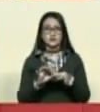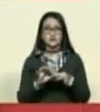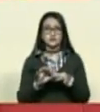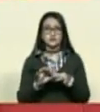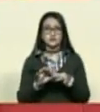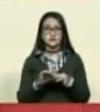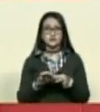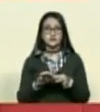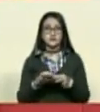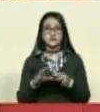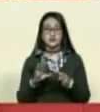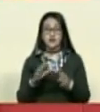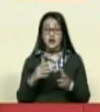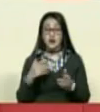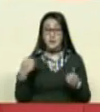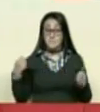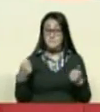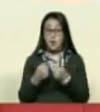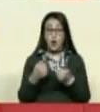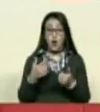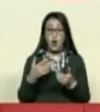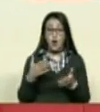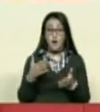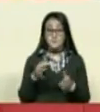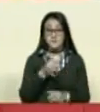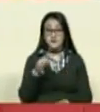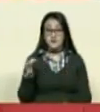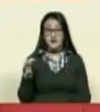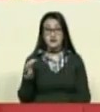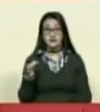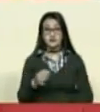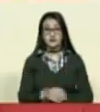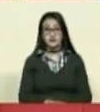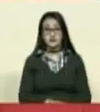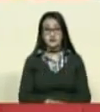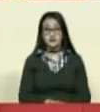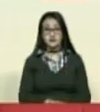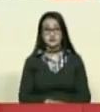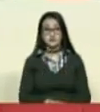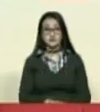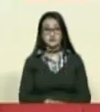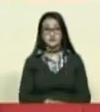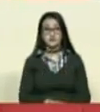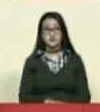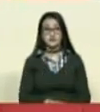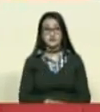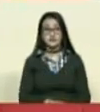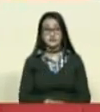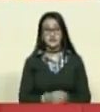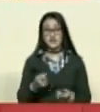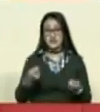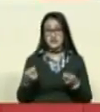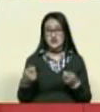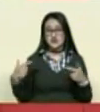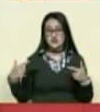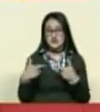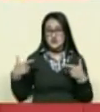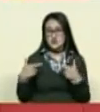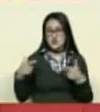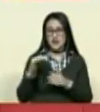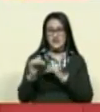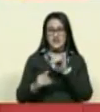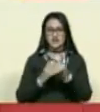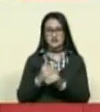que apenas se dio el golpe de Estado perfecto que organizó la oligarquía, con la guerra mediática, la guerra internacional, la